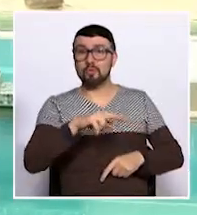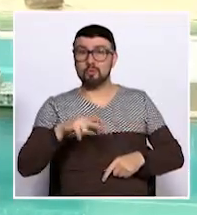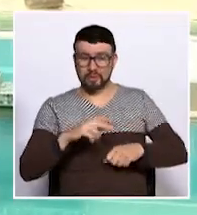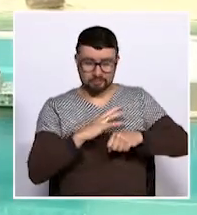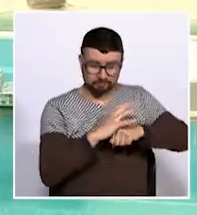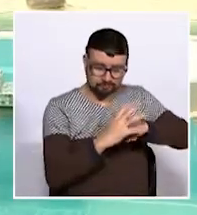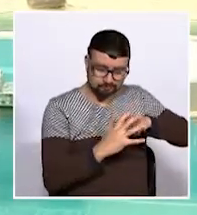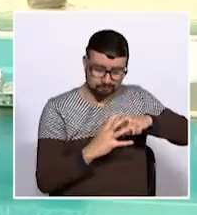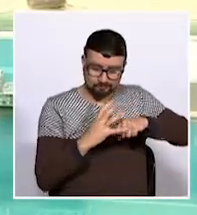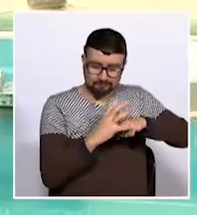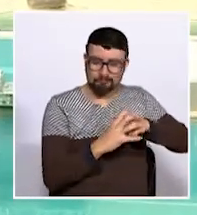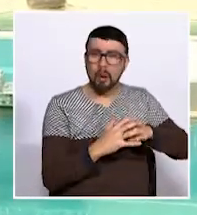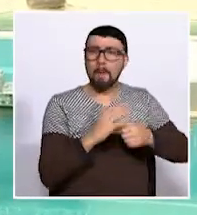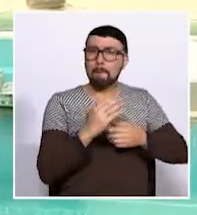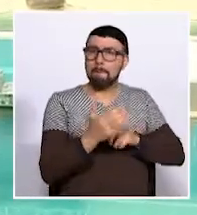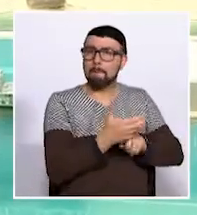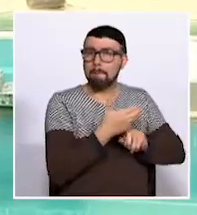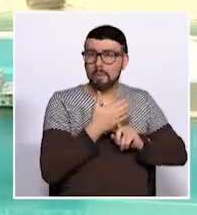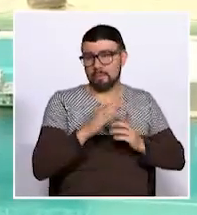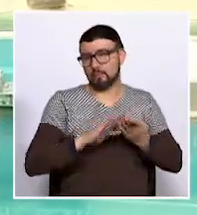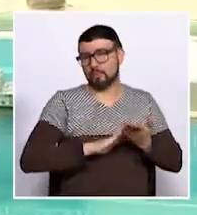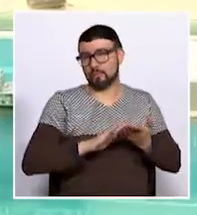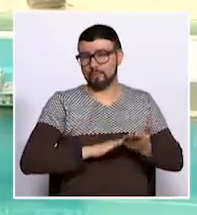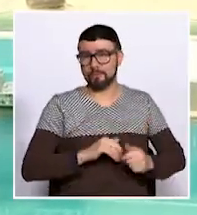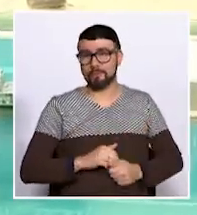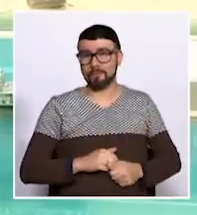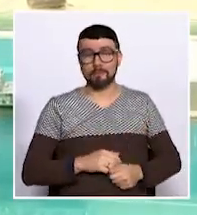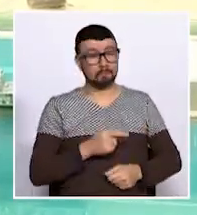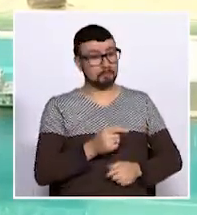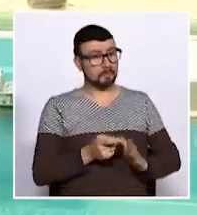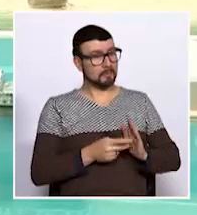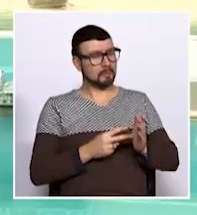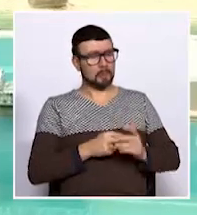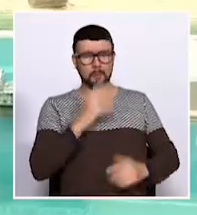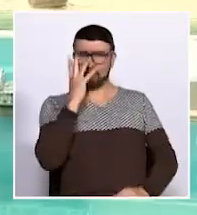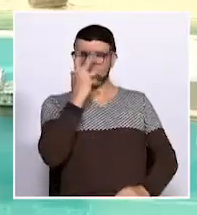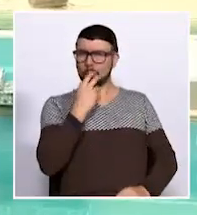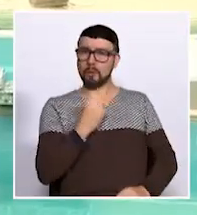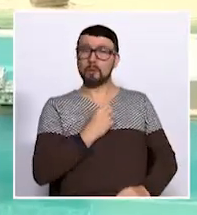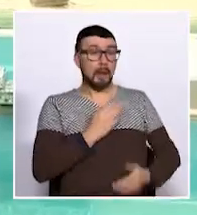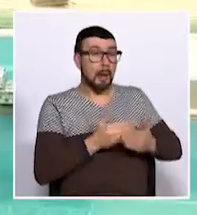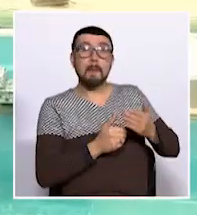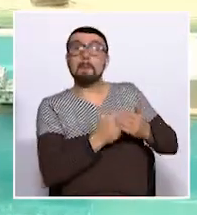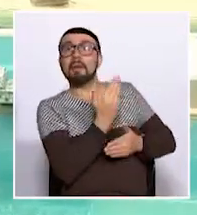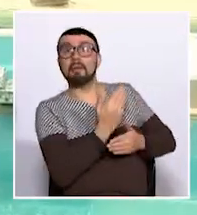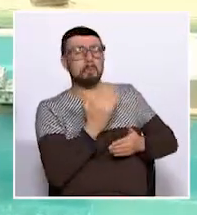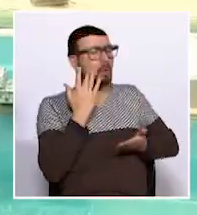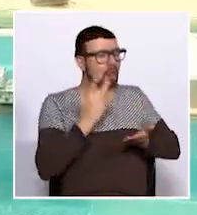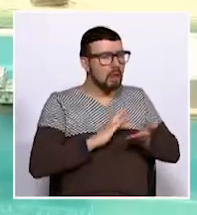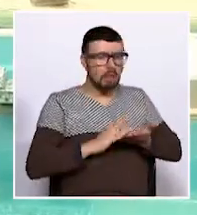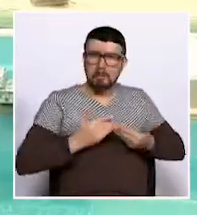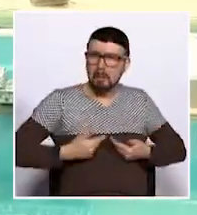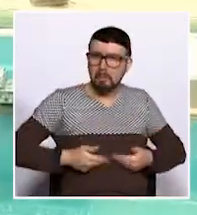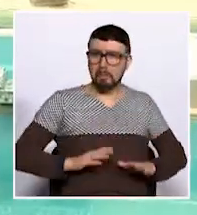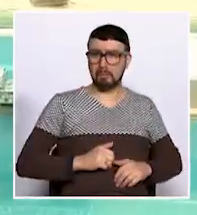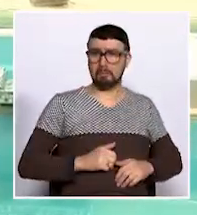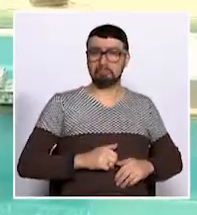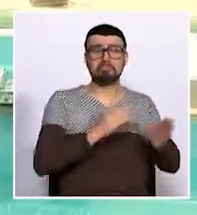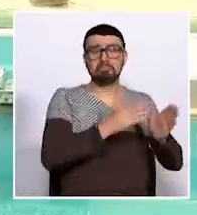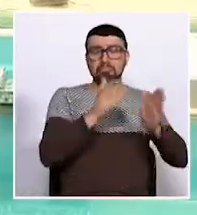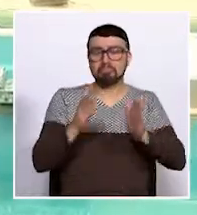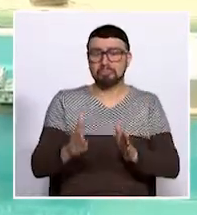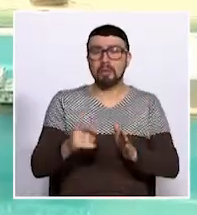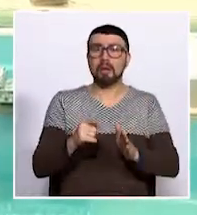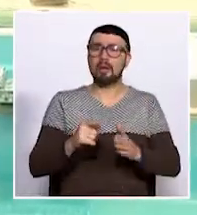articulaciones. Entonces, miren lo bonito que comenzamos desde un proceso de desintoxicación, un proceso donde hacemos